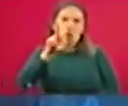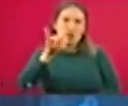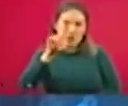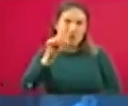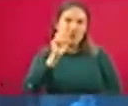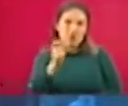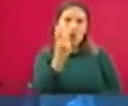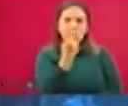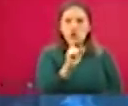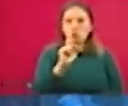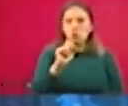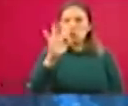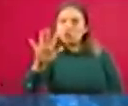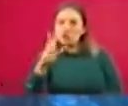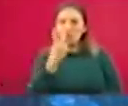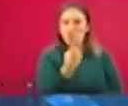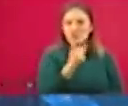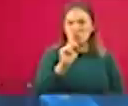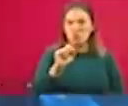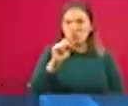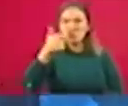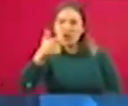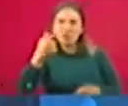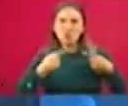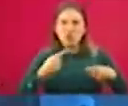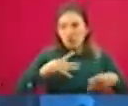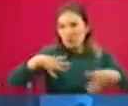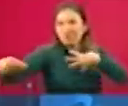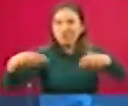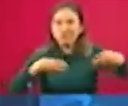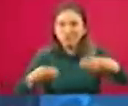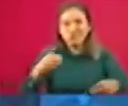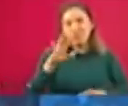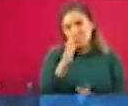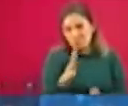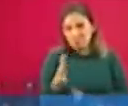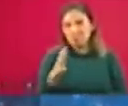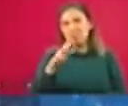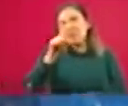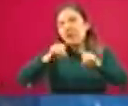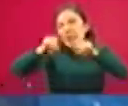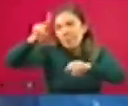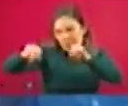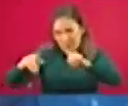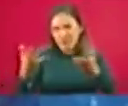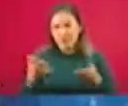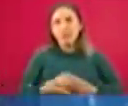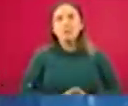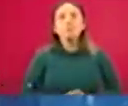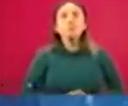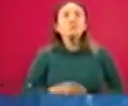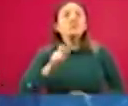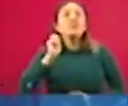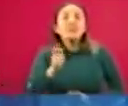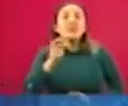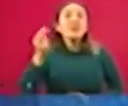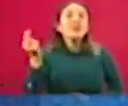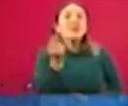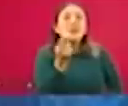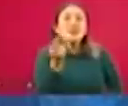o considerar cómo interpretar este tipo de pruebas. Todavía. Espero que en algún momento ya se